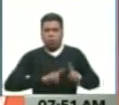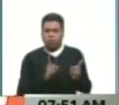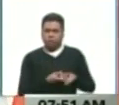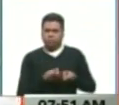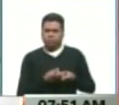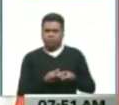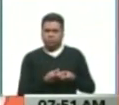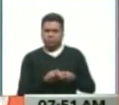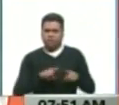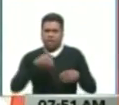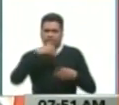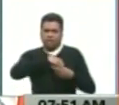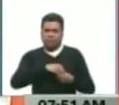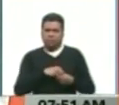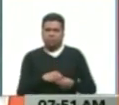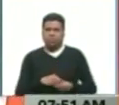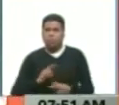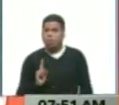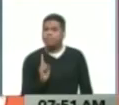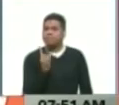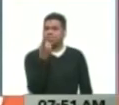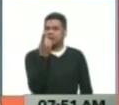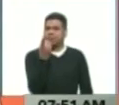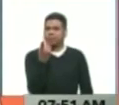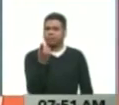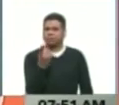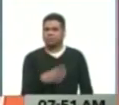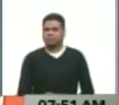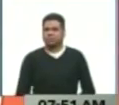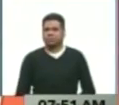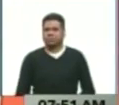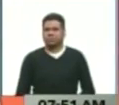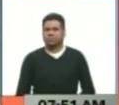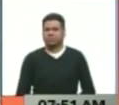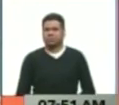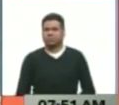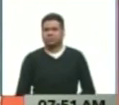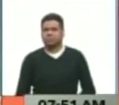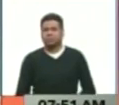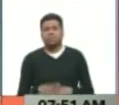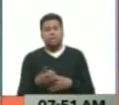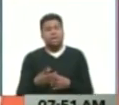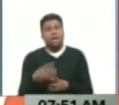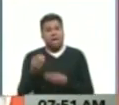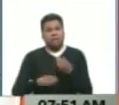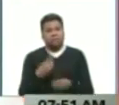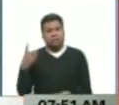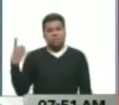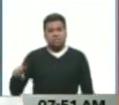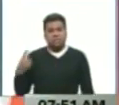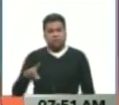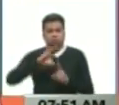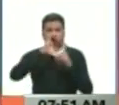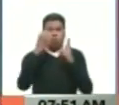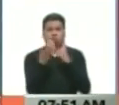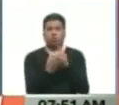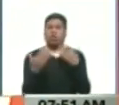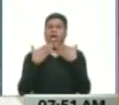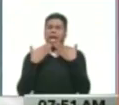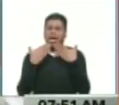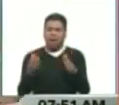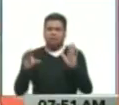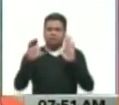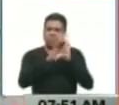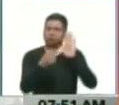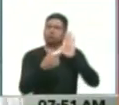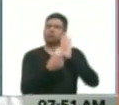Venezuela, por primera vez en la historia de la República, garantiza derechos culturales. Gracias a los constituyentistas que estuvieron